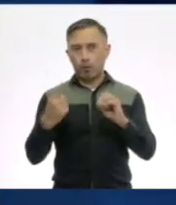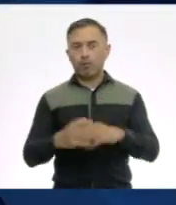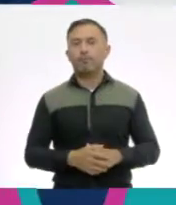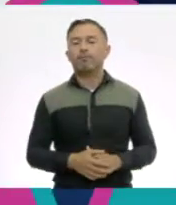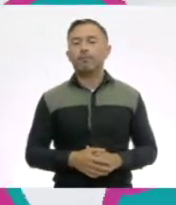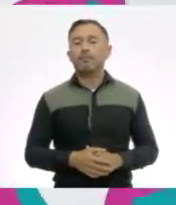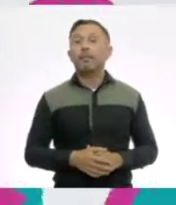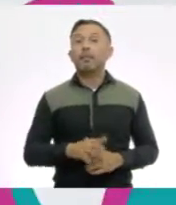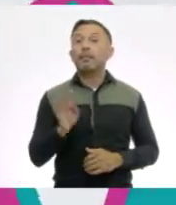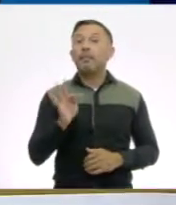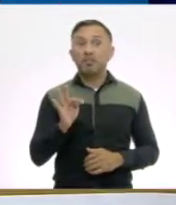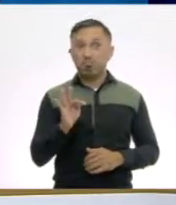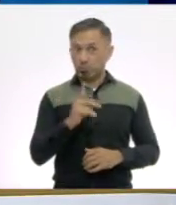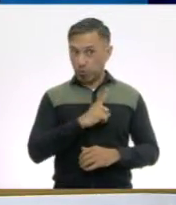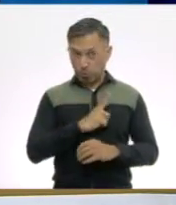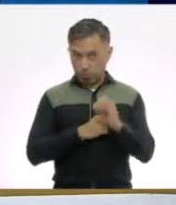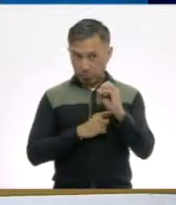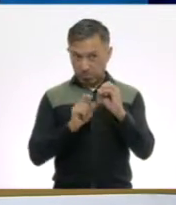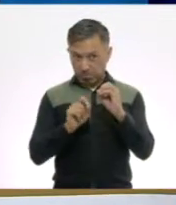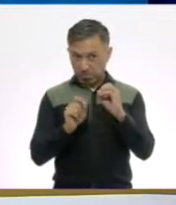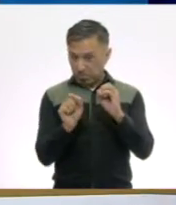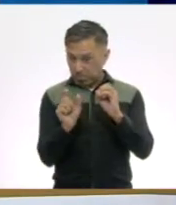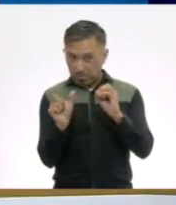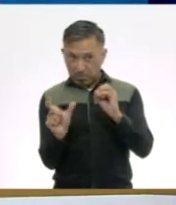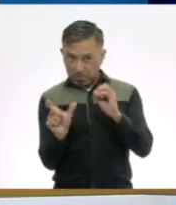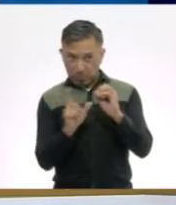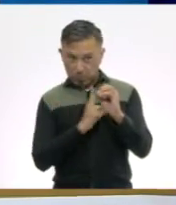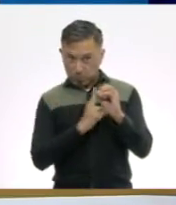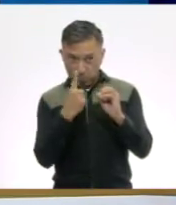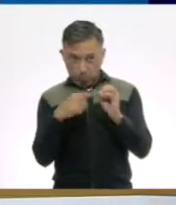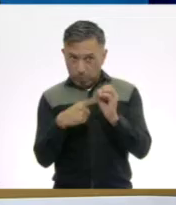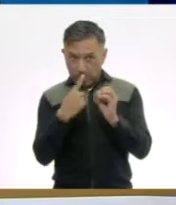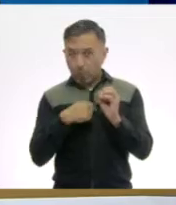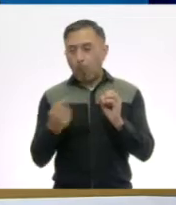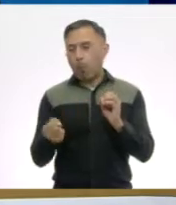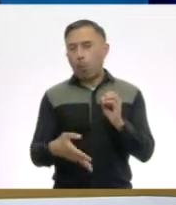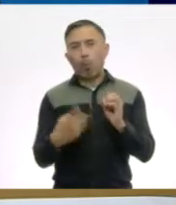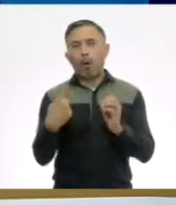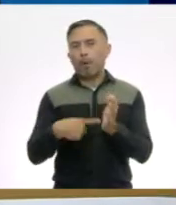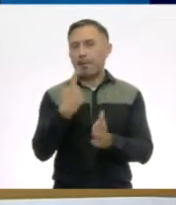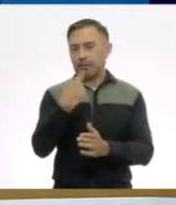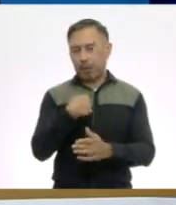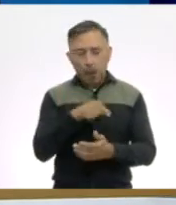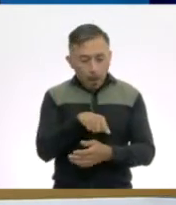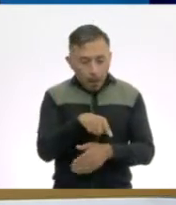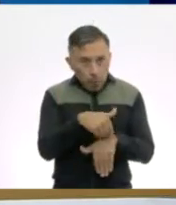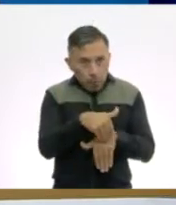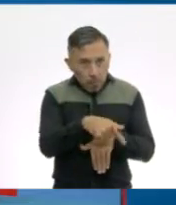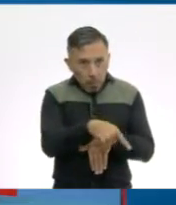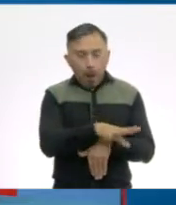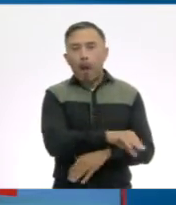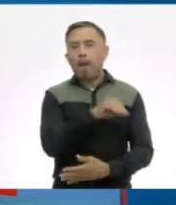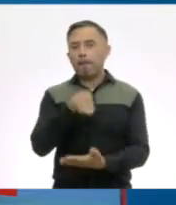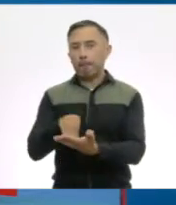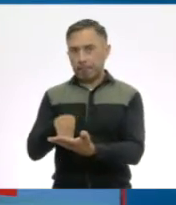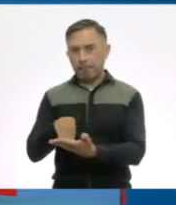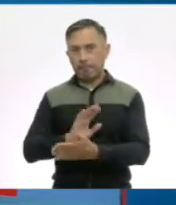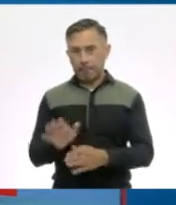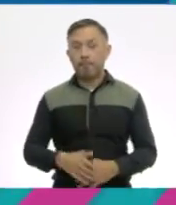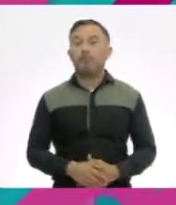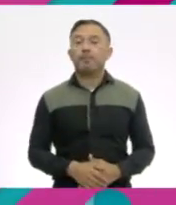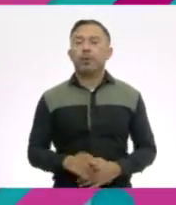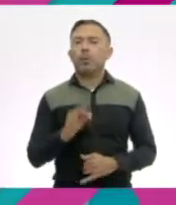solo hay un espacio y se tira una vez, pues bueno, ya se va a notar el número que le salga en el dado. Perfecto. Y por último